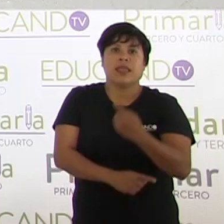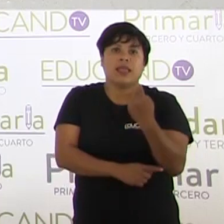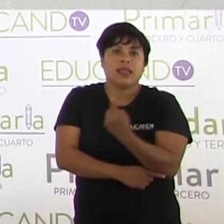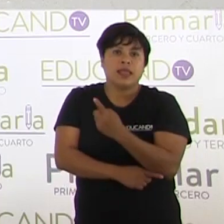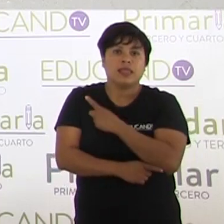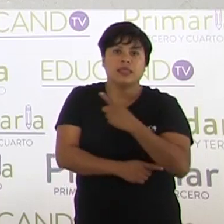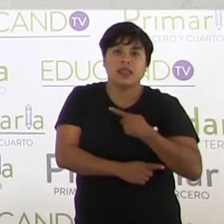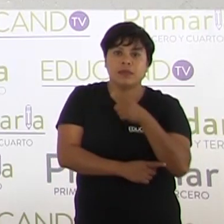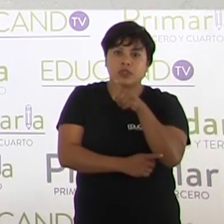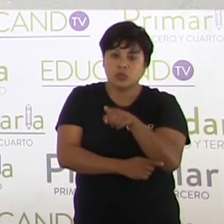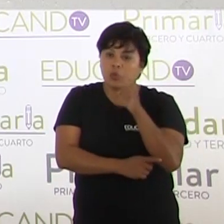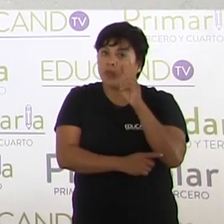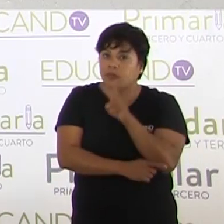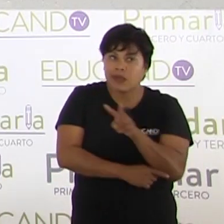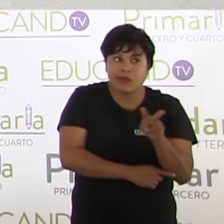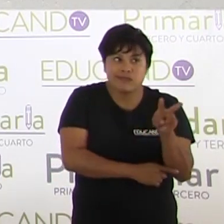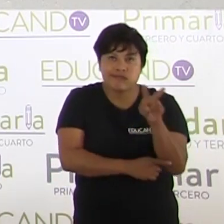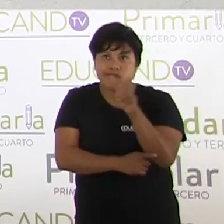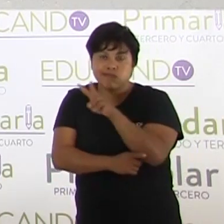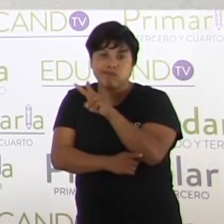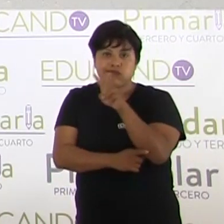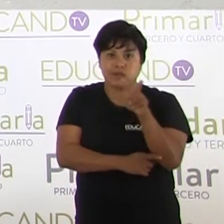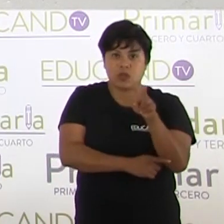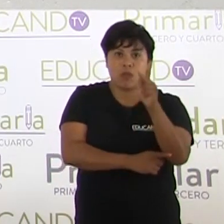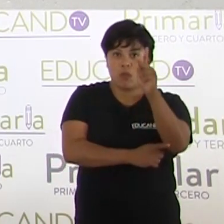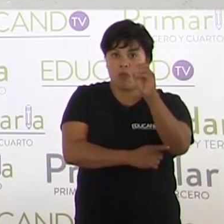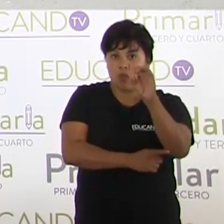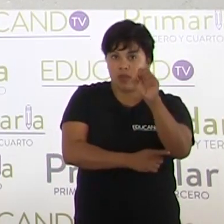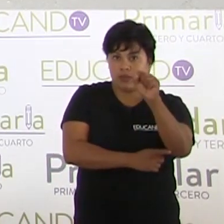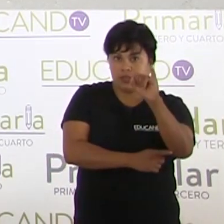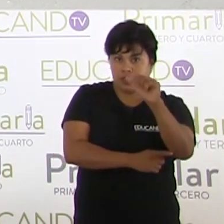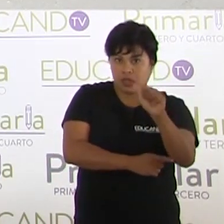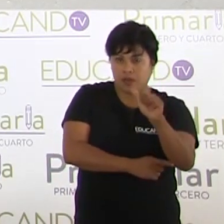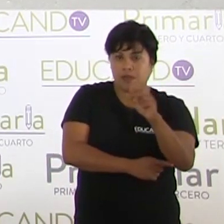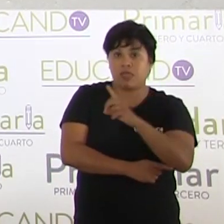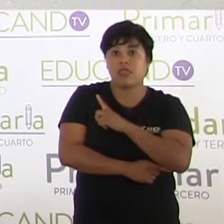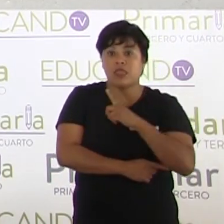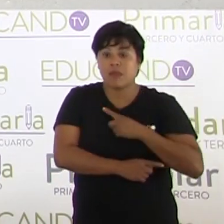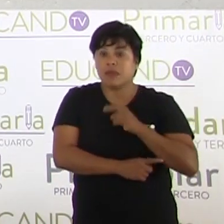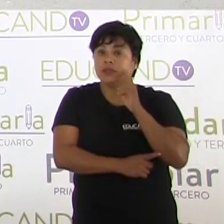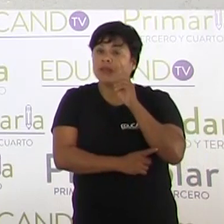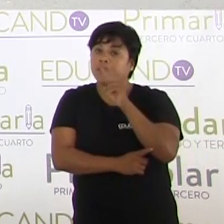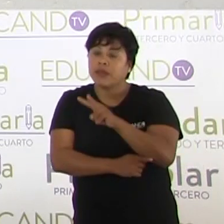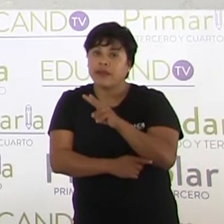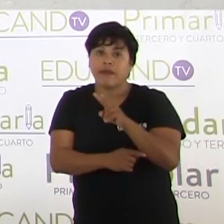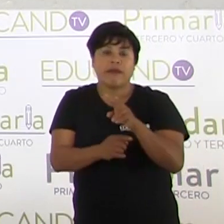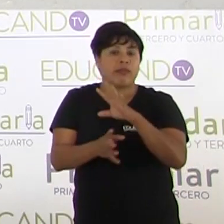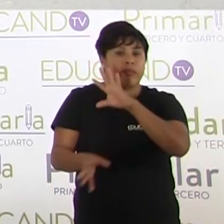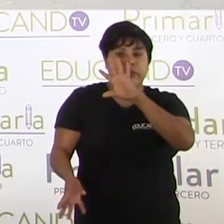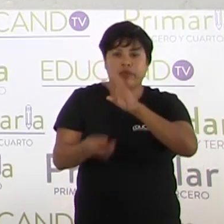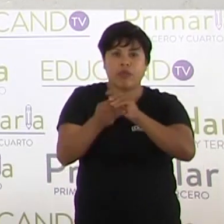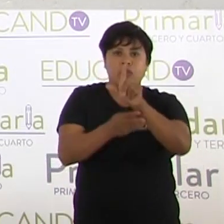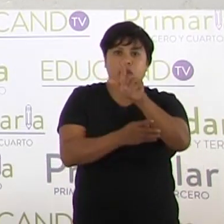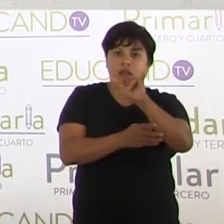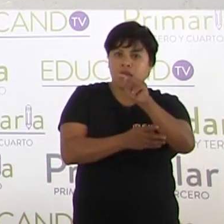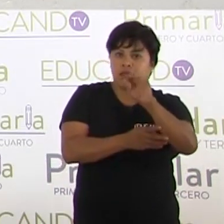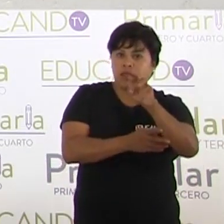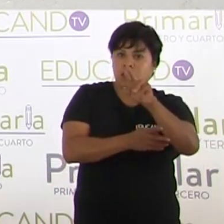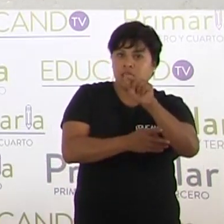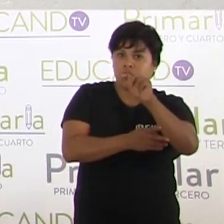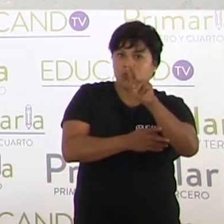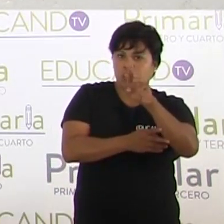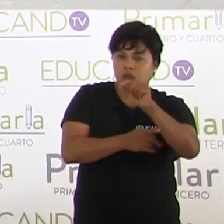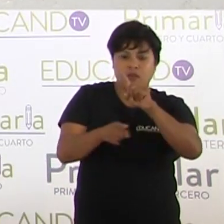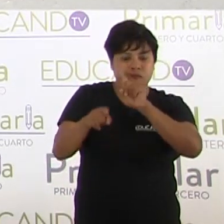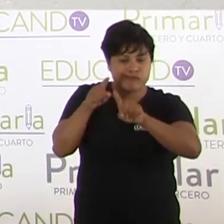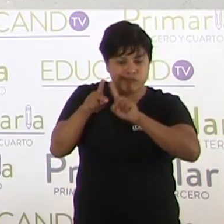que debes de leer poesía, debes leer en general literatura,